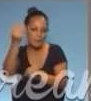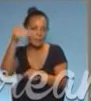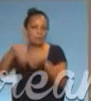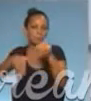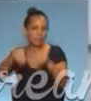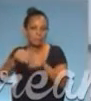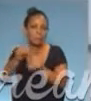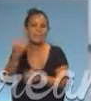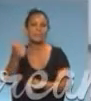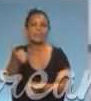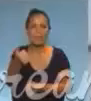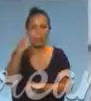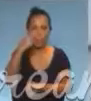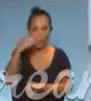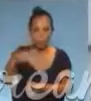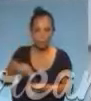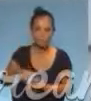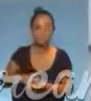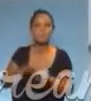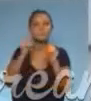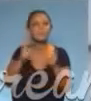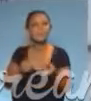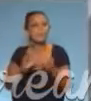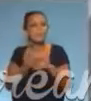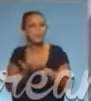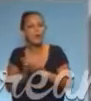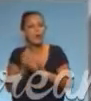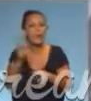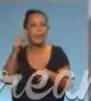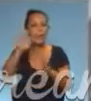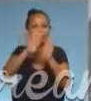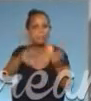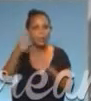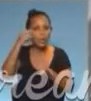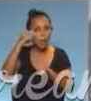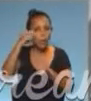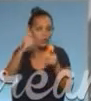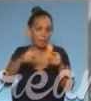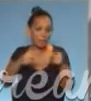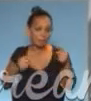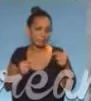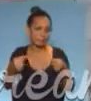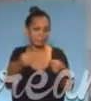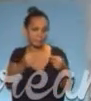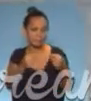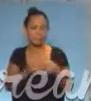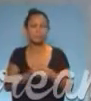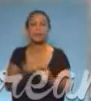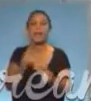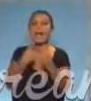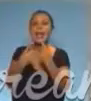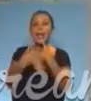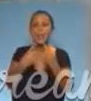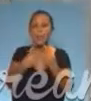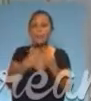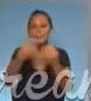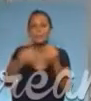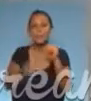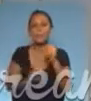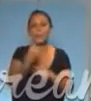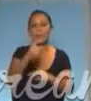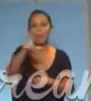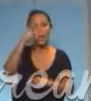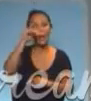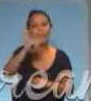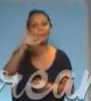junio y también va a haber un sistema político, un Congreso muy fragmentado. Las encuestas dan primero a Johnny Lescano, que es